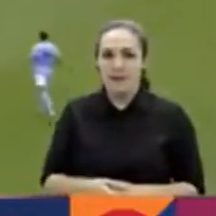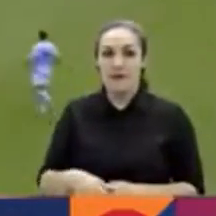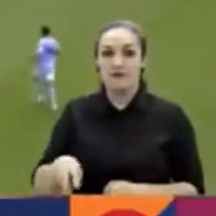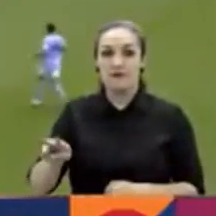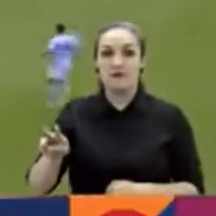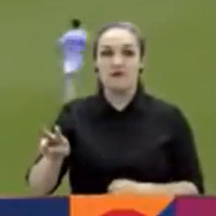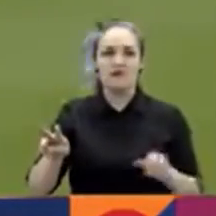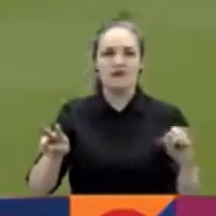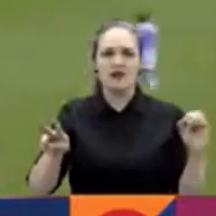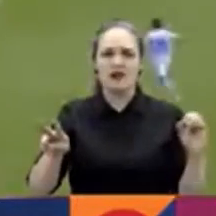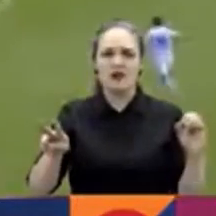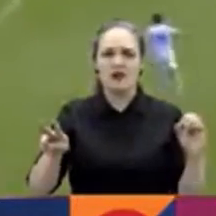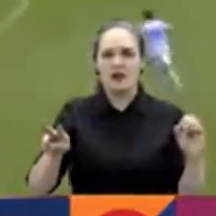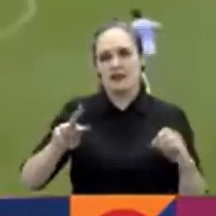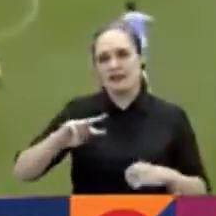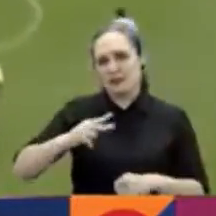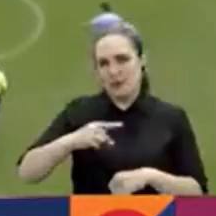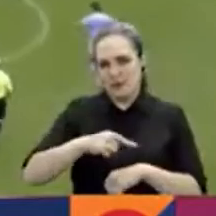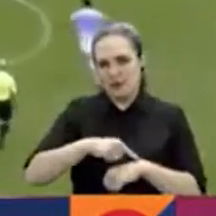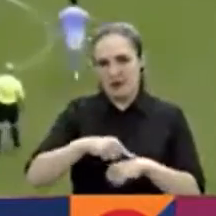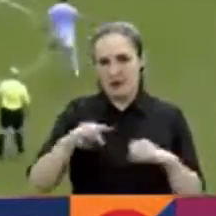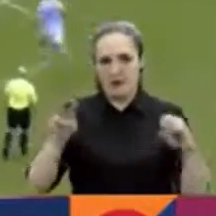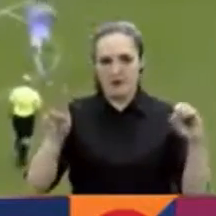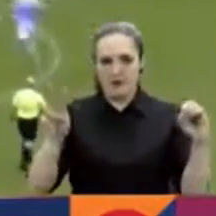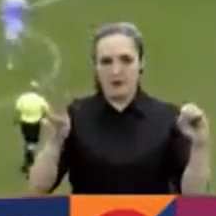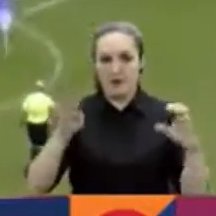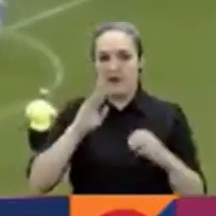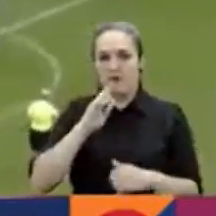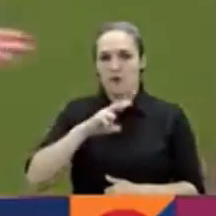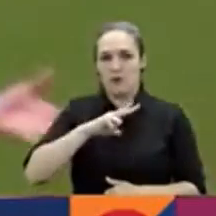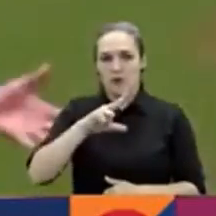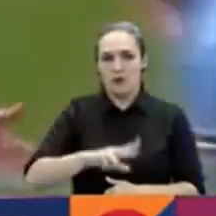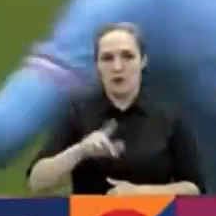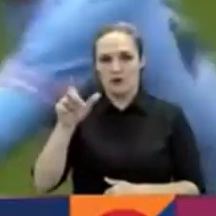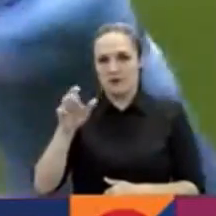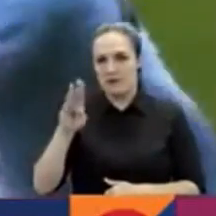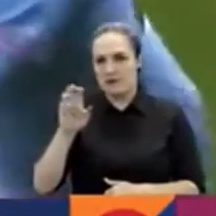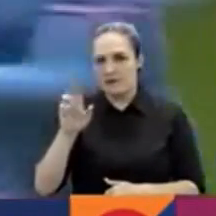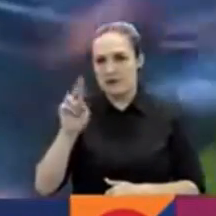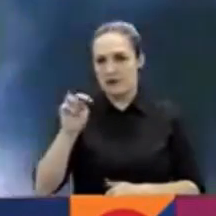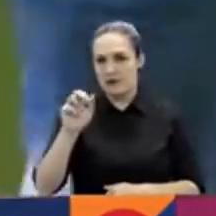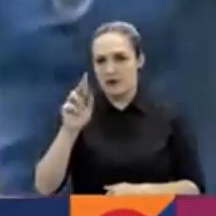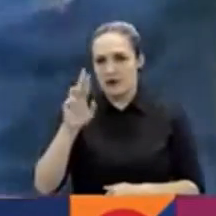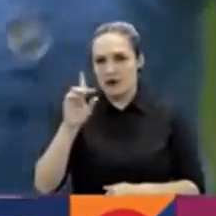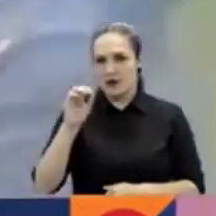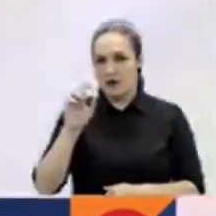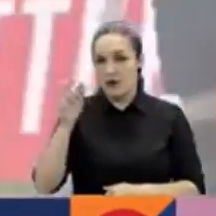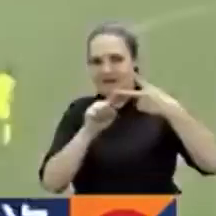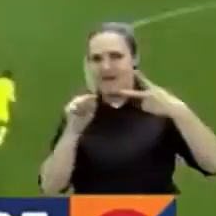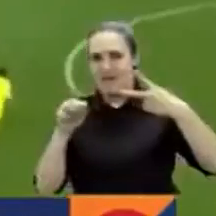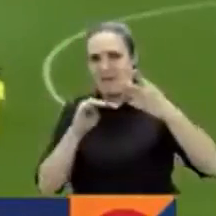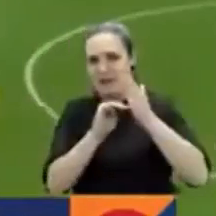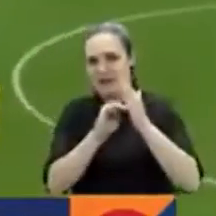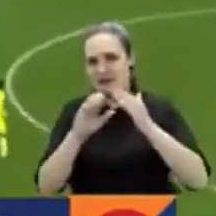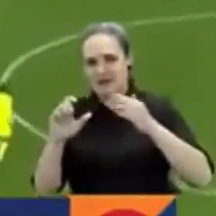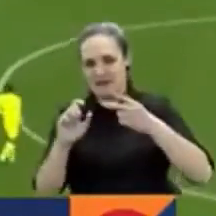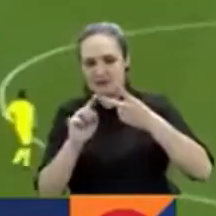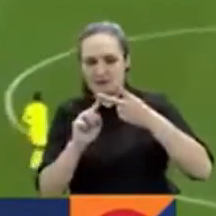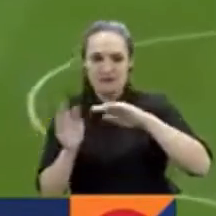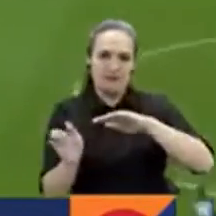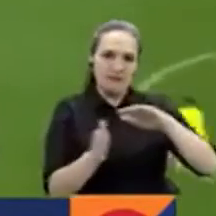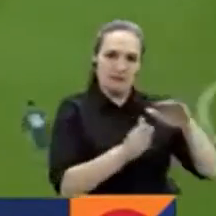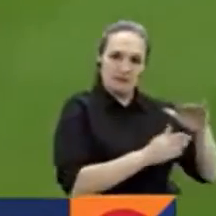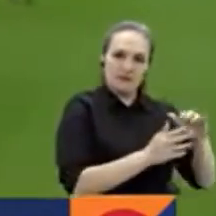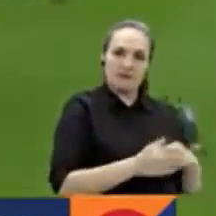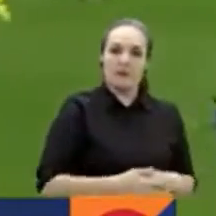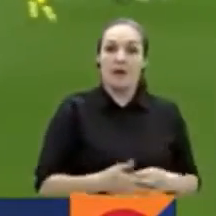llegó en el periodo complementario, buen impacto del portugués Bernardo Silva, quien acababa de ingresar al campo. Pasamos la